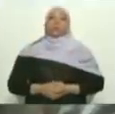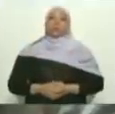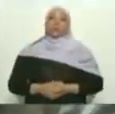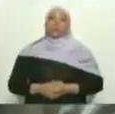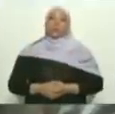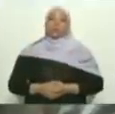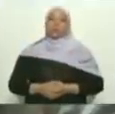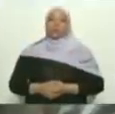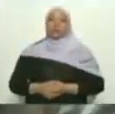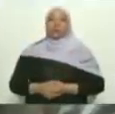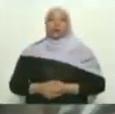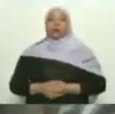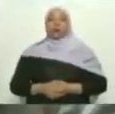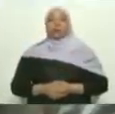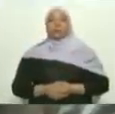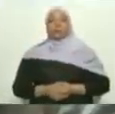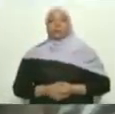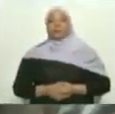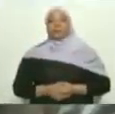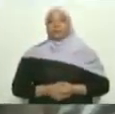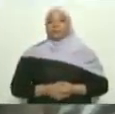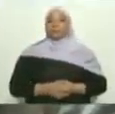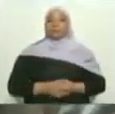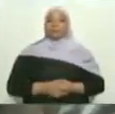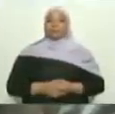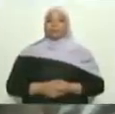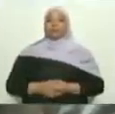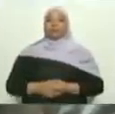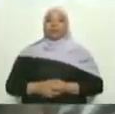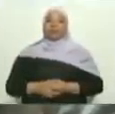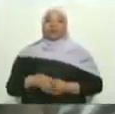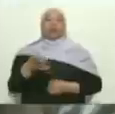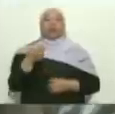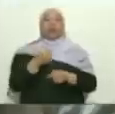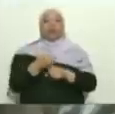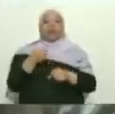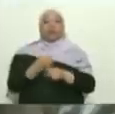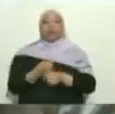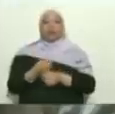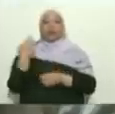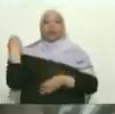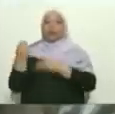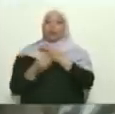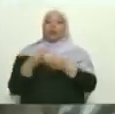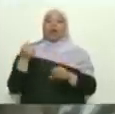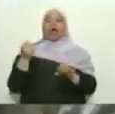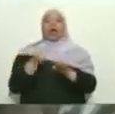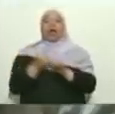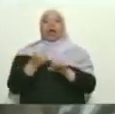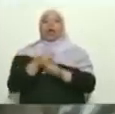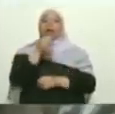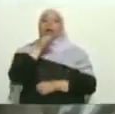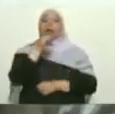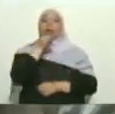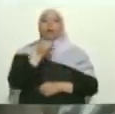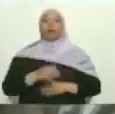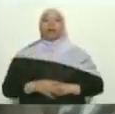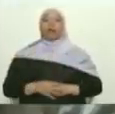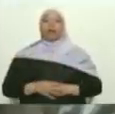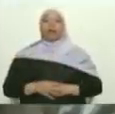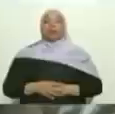Bueno, efectivamente, esa delación, confesión tragicómica, si no